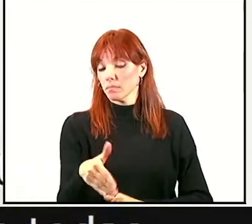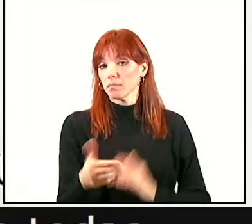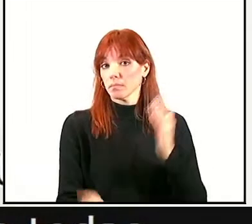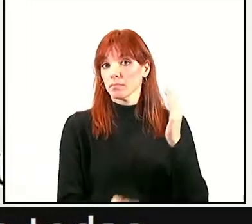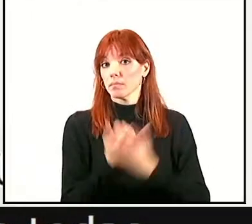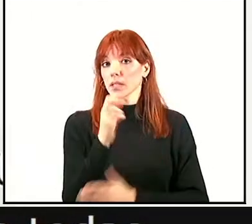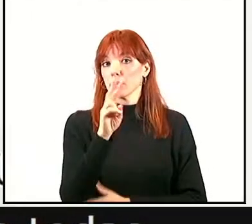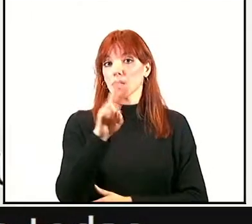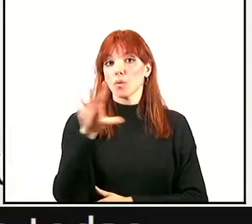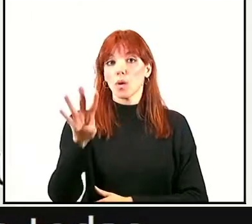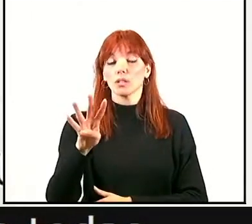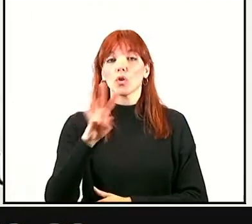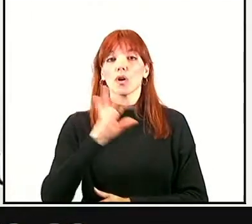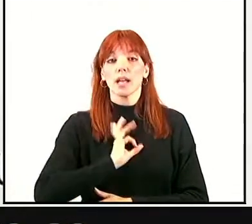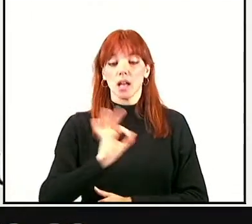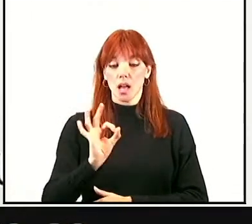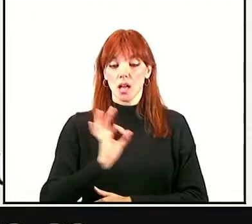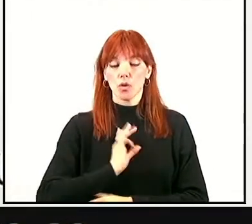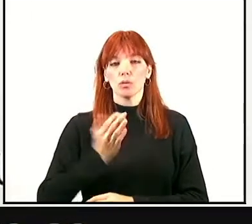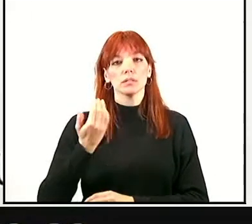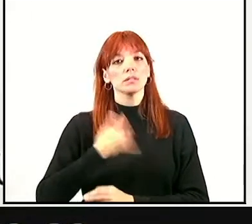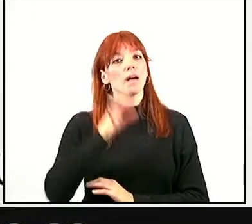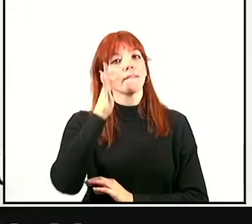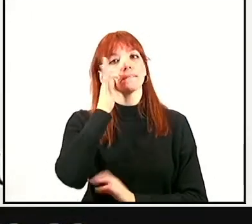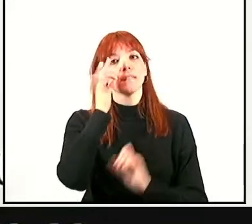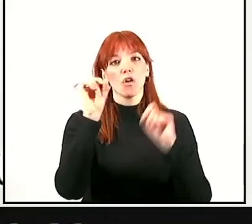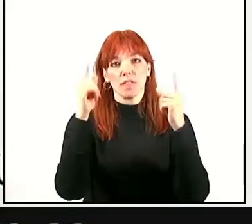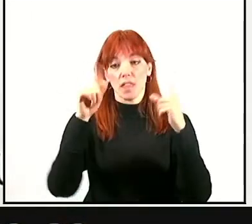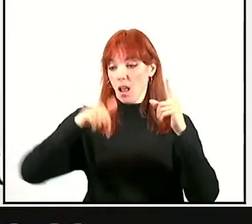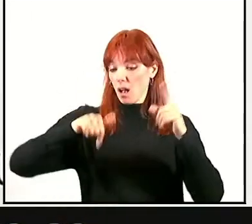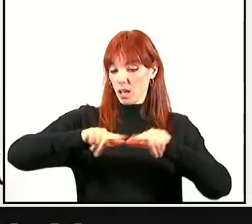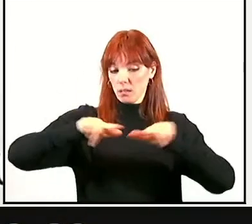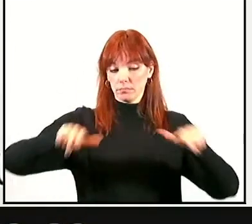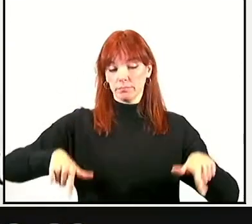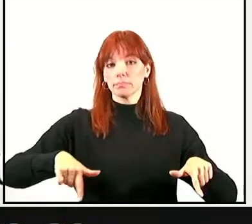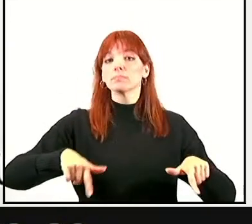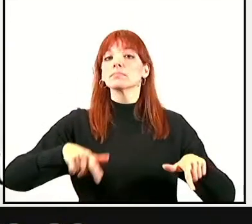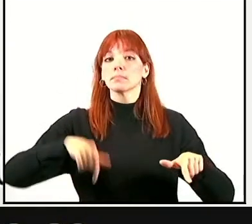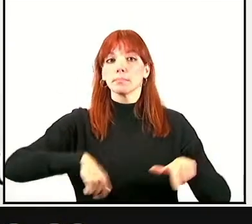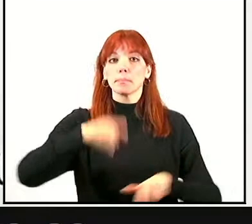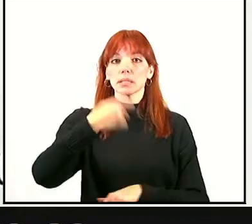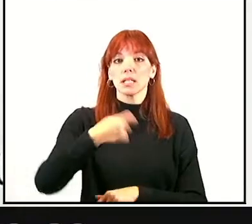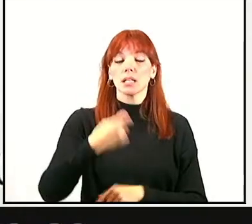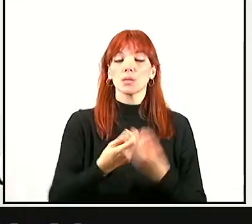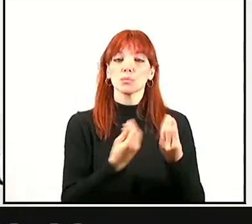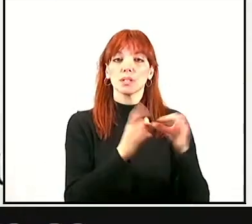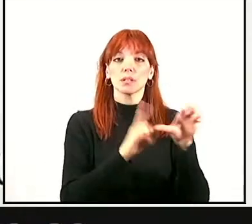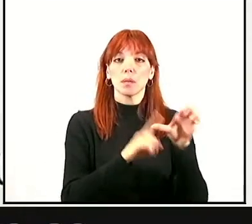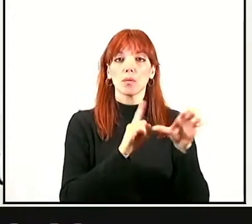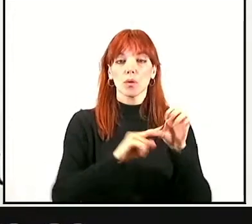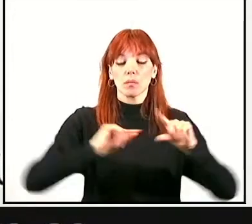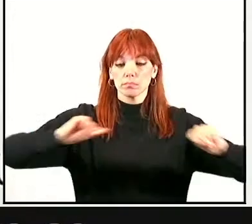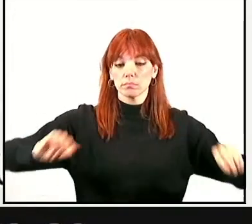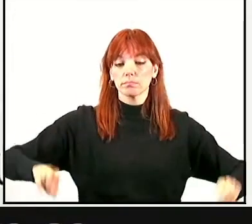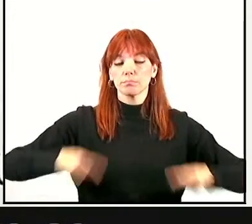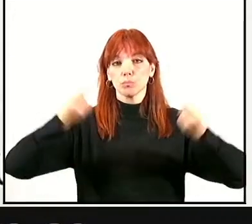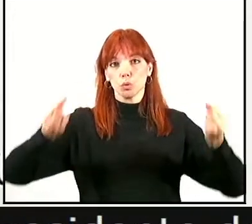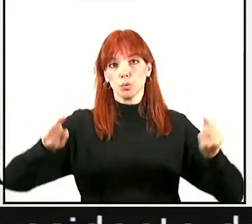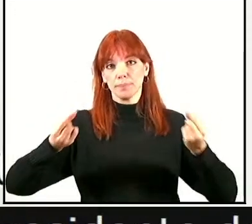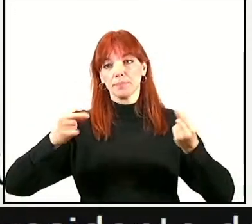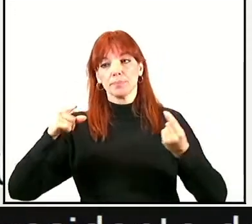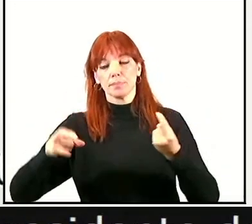se formalizará en esta sede, precisamente, el presidente de la Junta formalizará este convenio